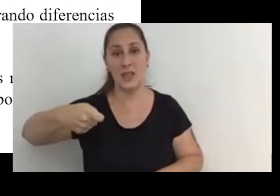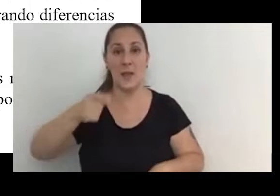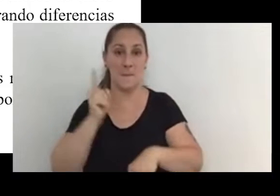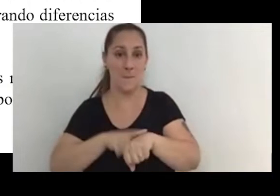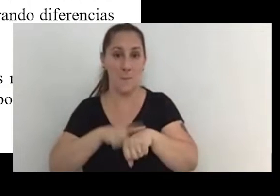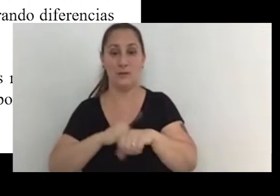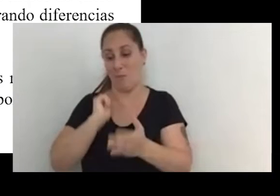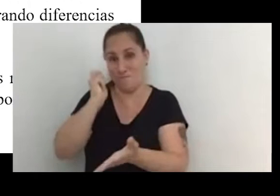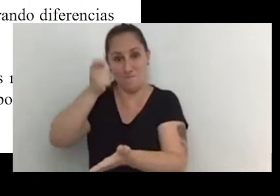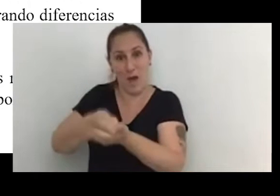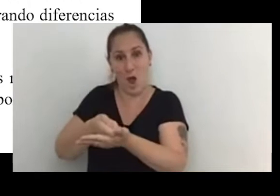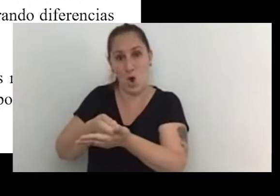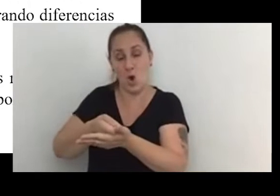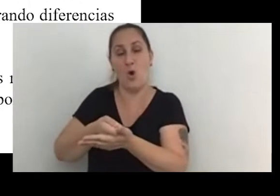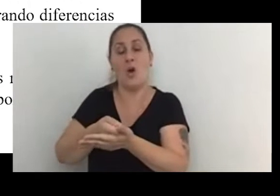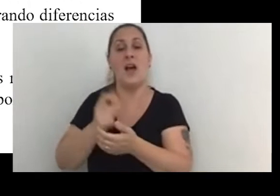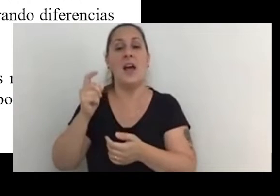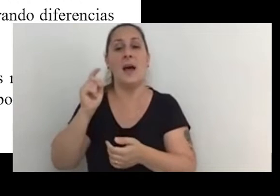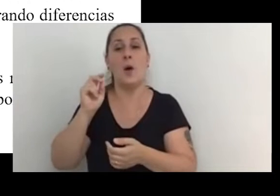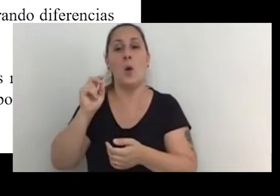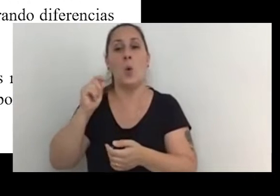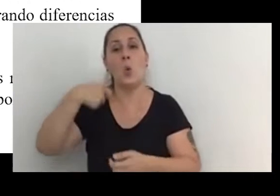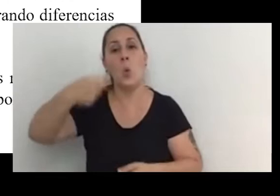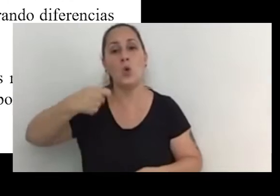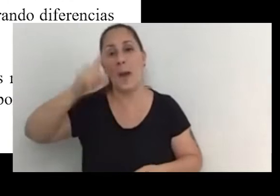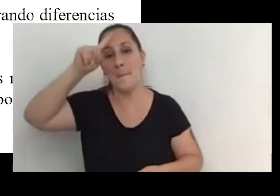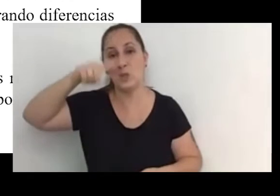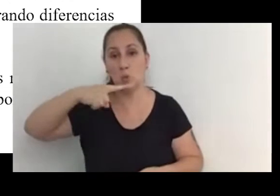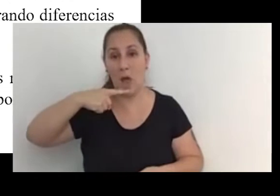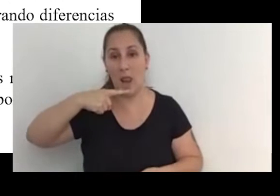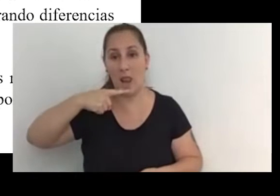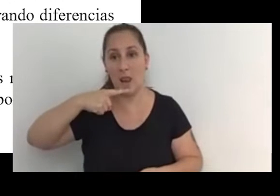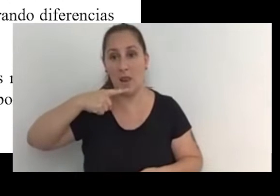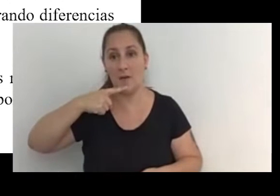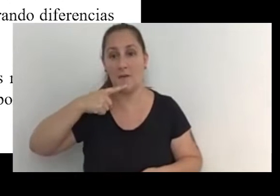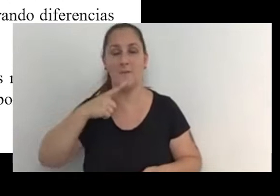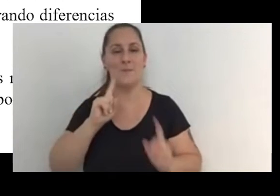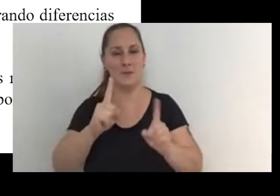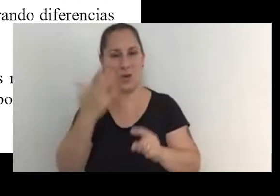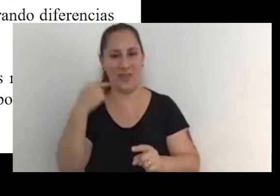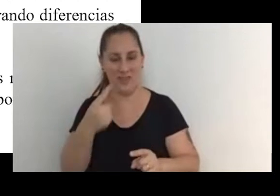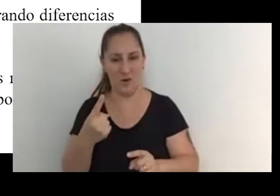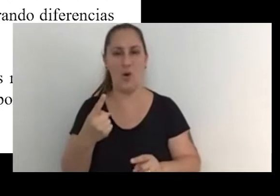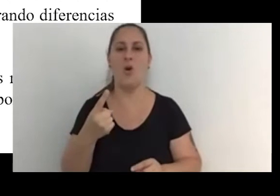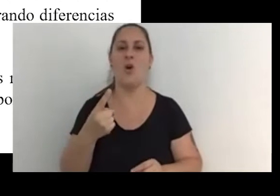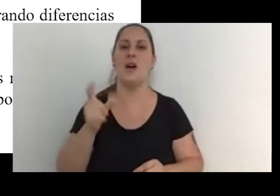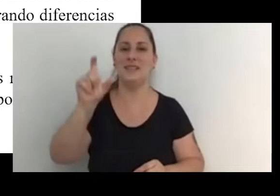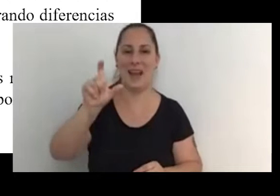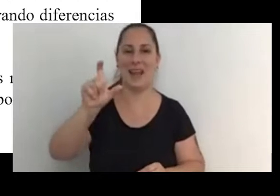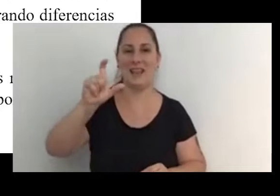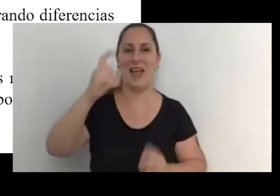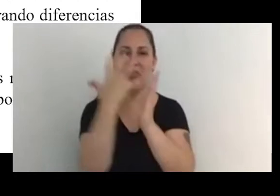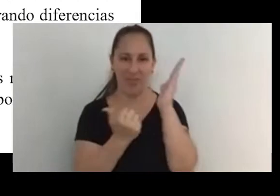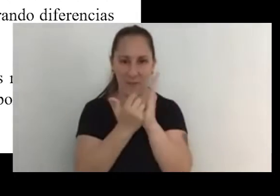pago del régimen, el pago de la cuota mensual, como les decía, a través de tarjeta de débito, tarjeta